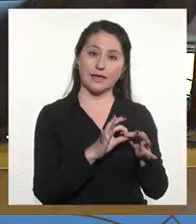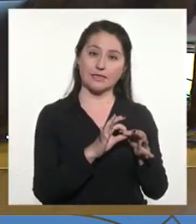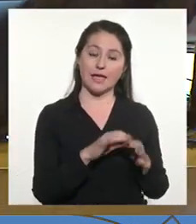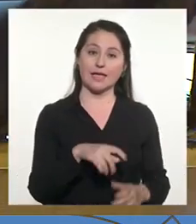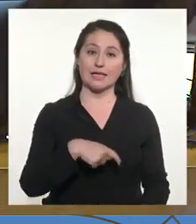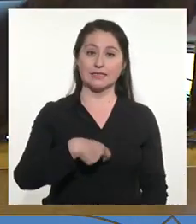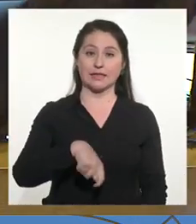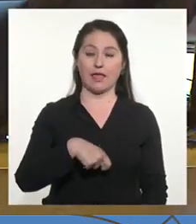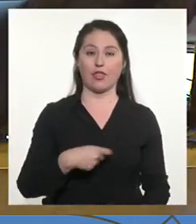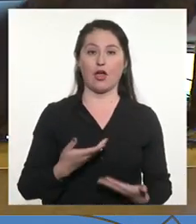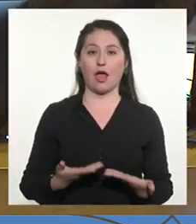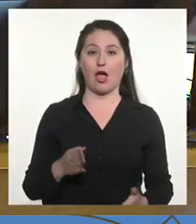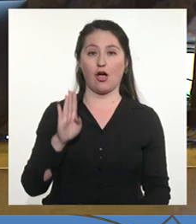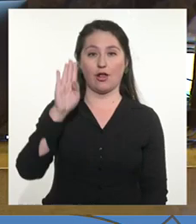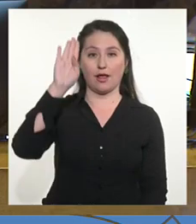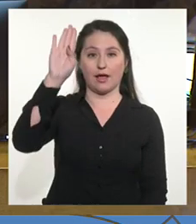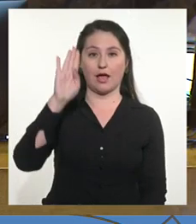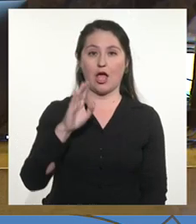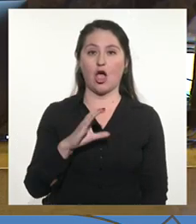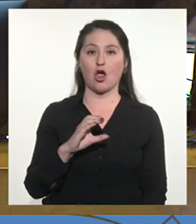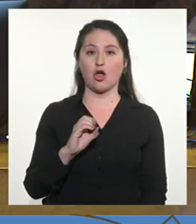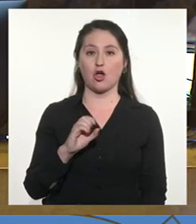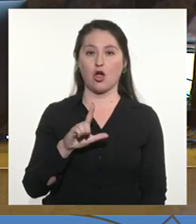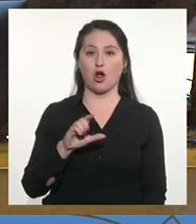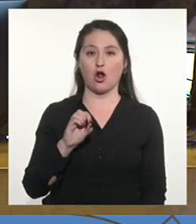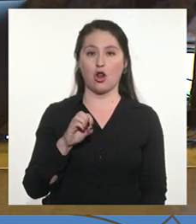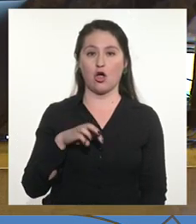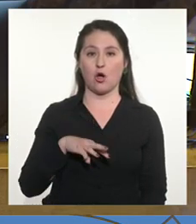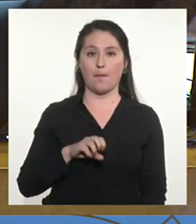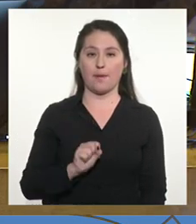senador tiene a continuación la palabra del senador coloma